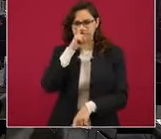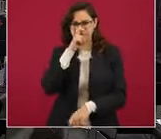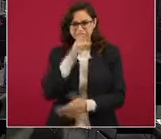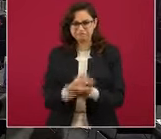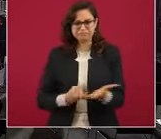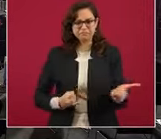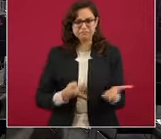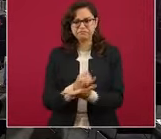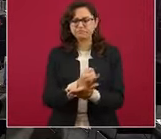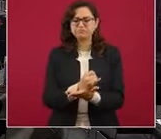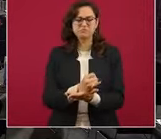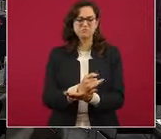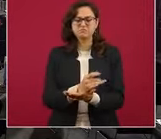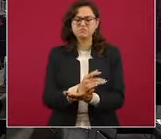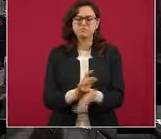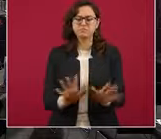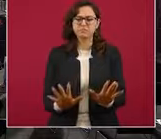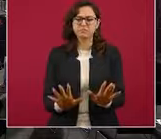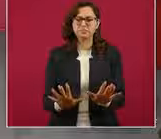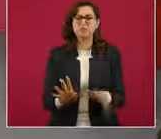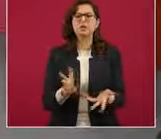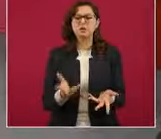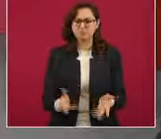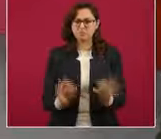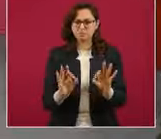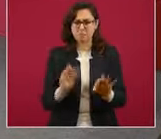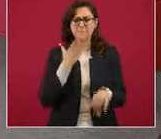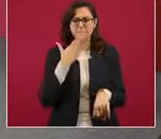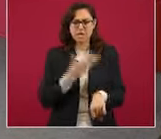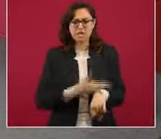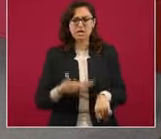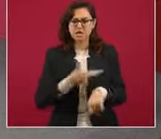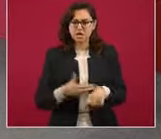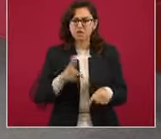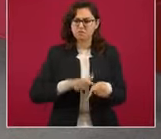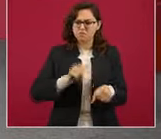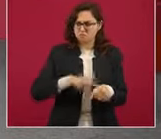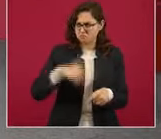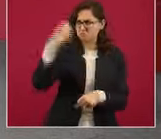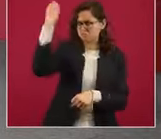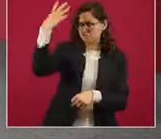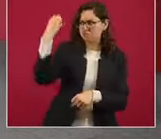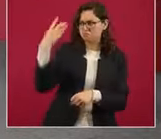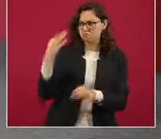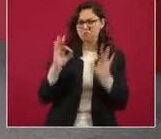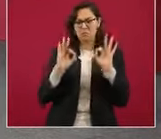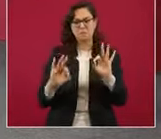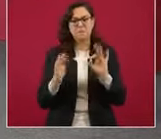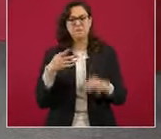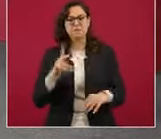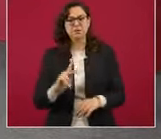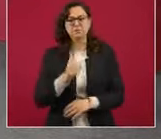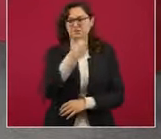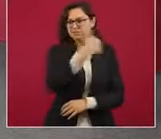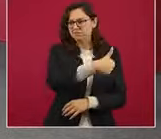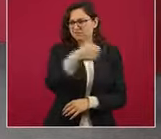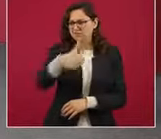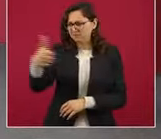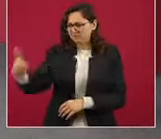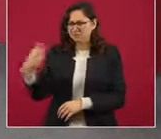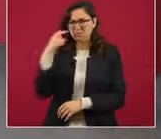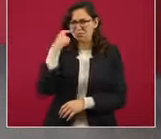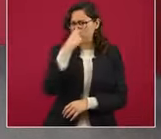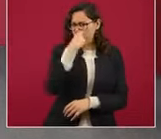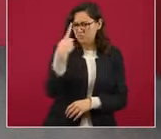Sí, está bien lo de los semáforos, pero depende de nosotros, de lo que se hizo